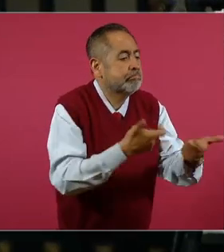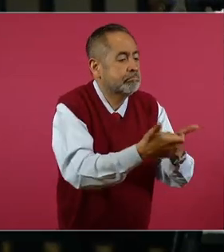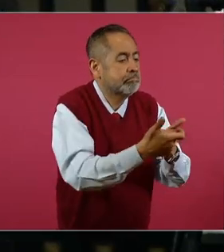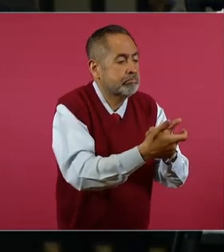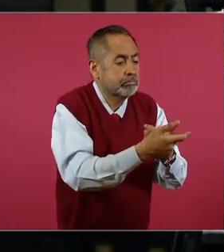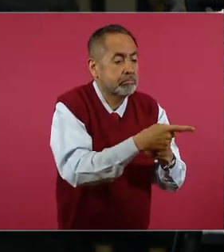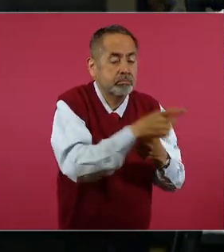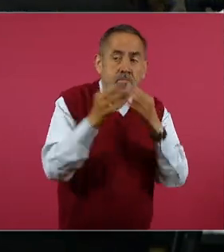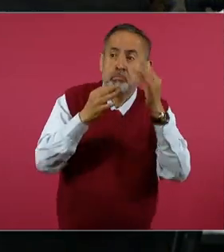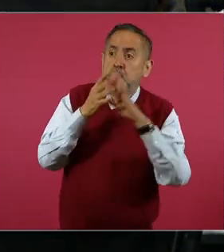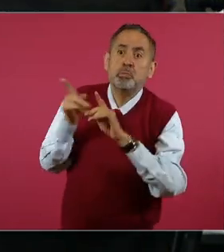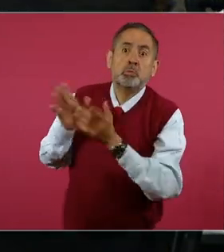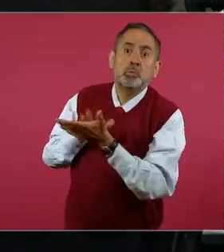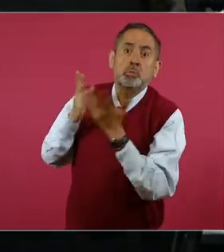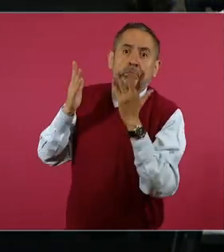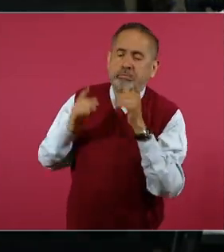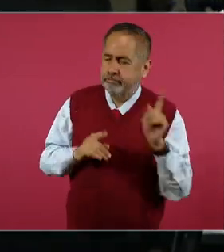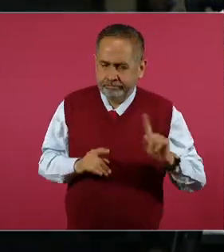de publicidad oficial,